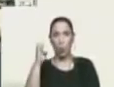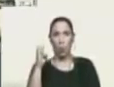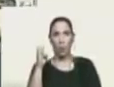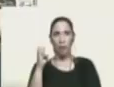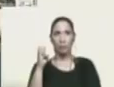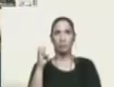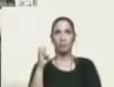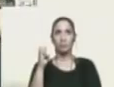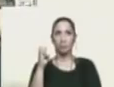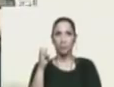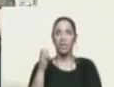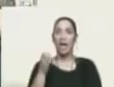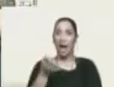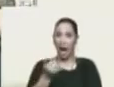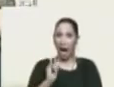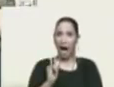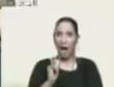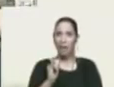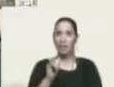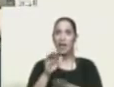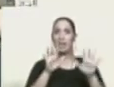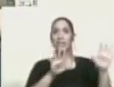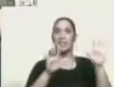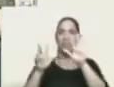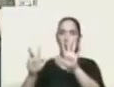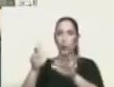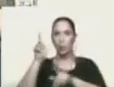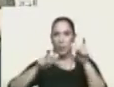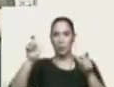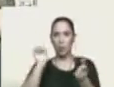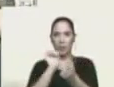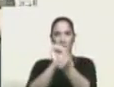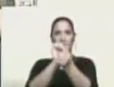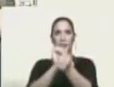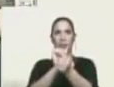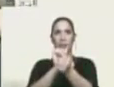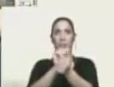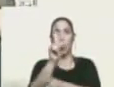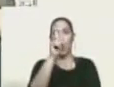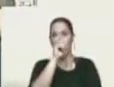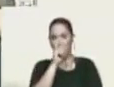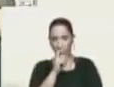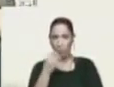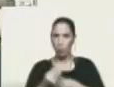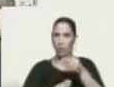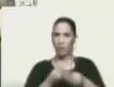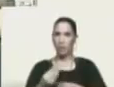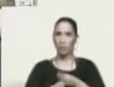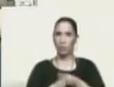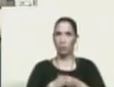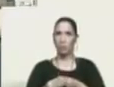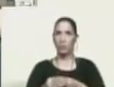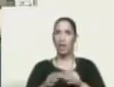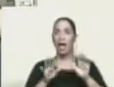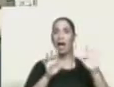por el cual hay 18 personas detenidas. En un año se han realizado